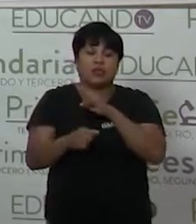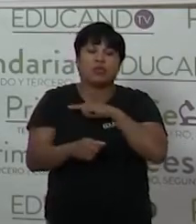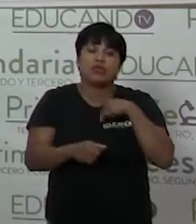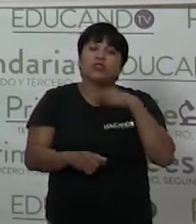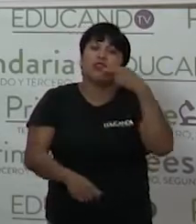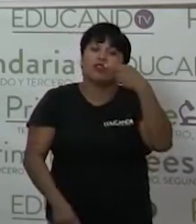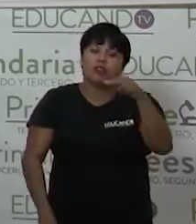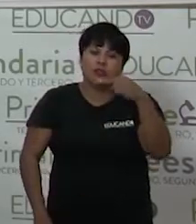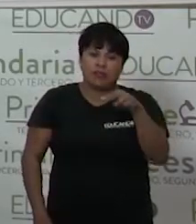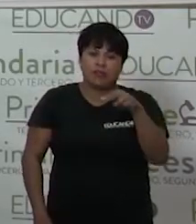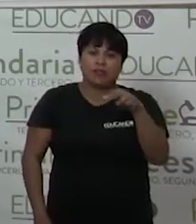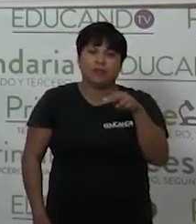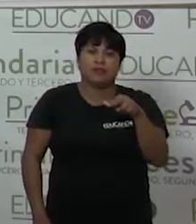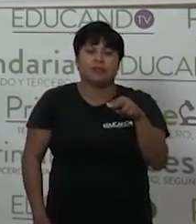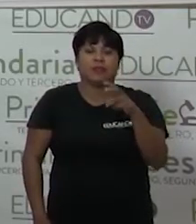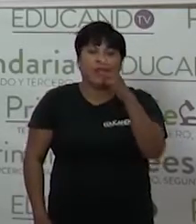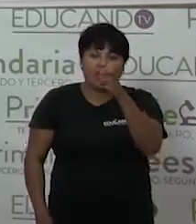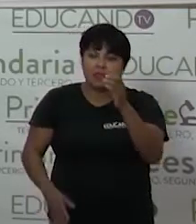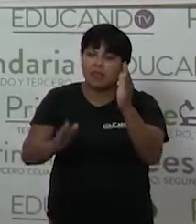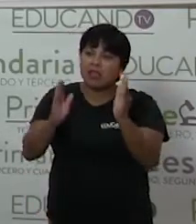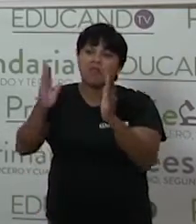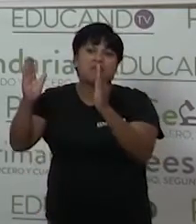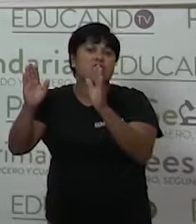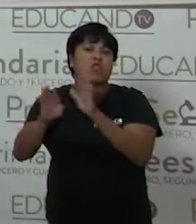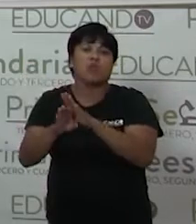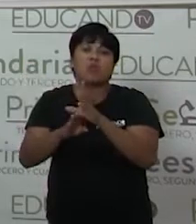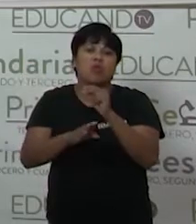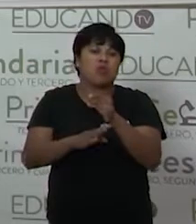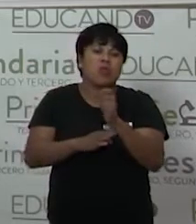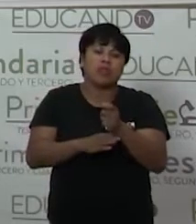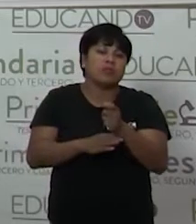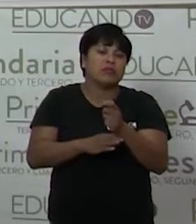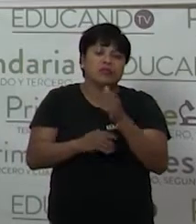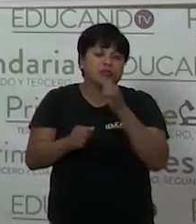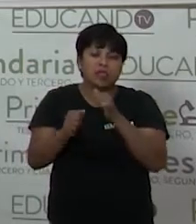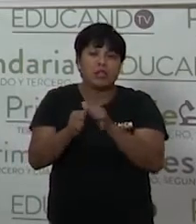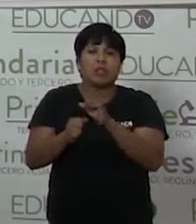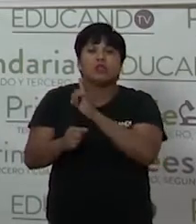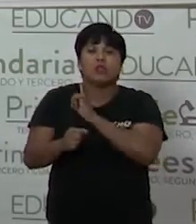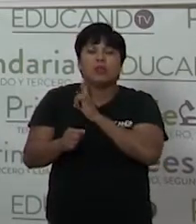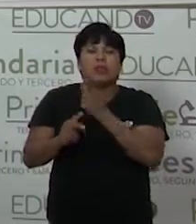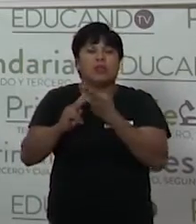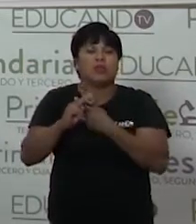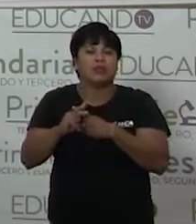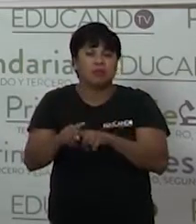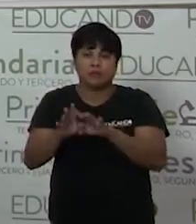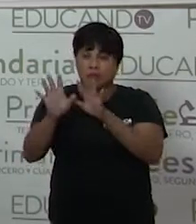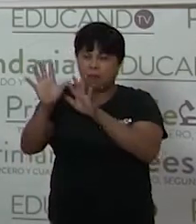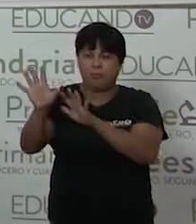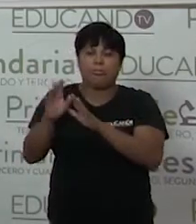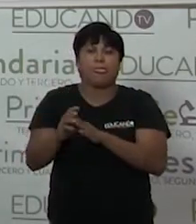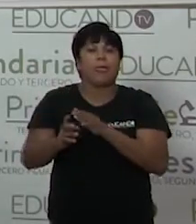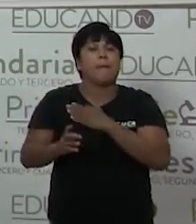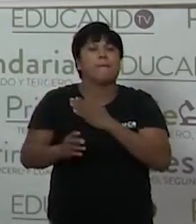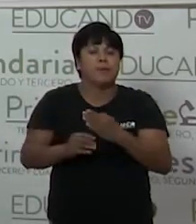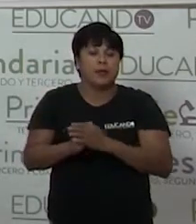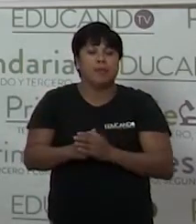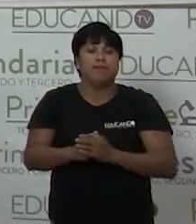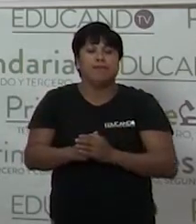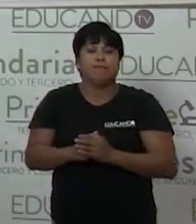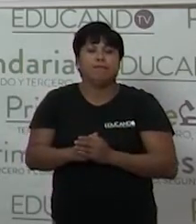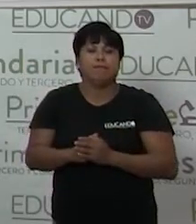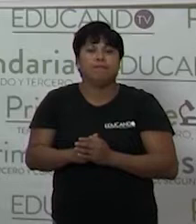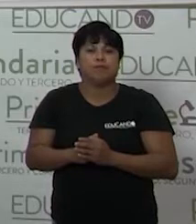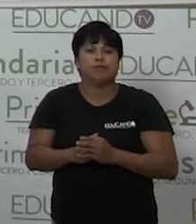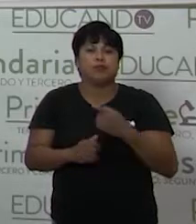nombre a excepción de estas que como no es una sílaba nada más empezamos como edith pues bueno